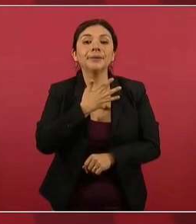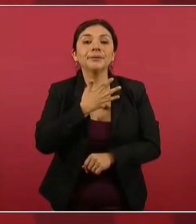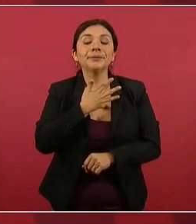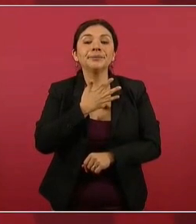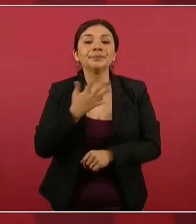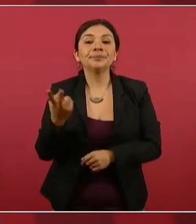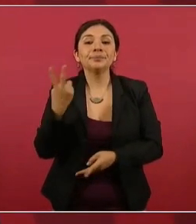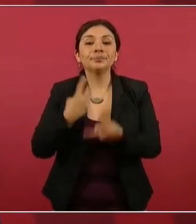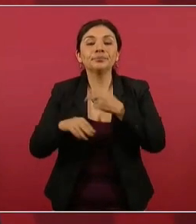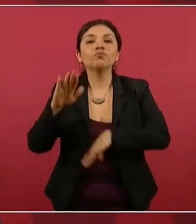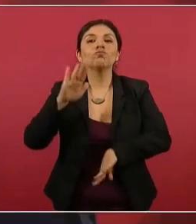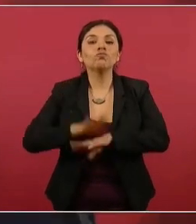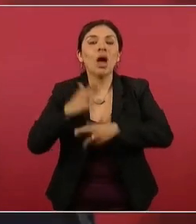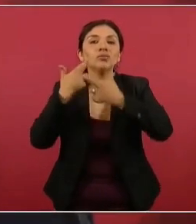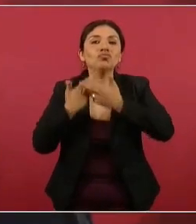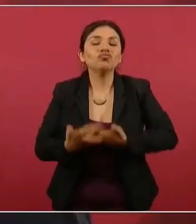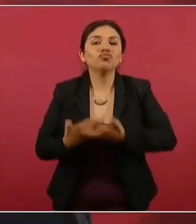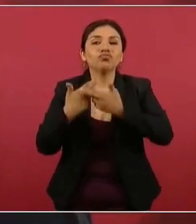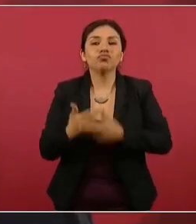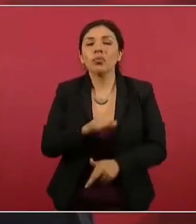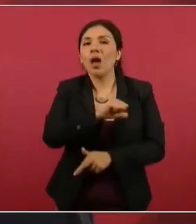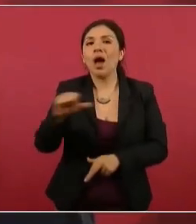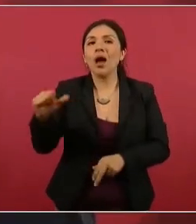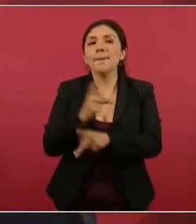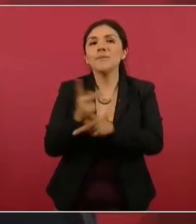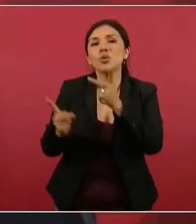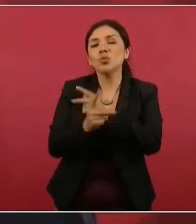más abasto de alimentos